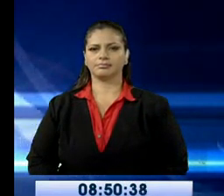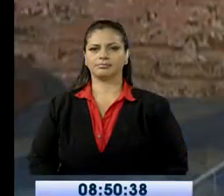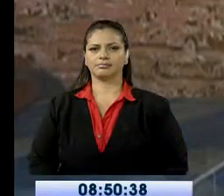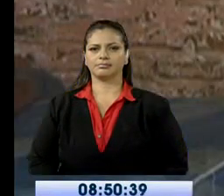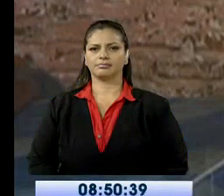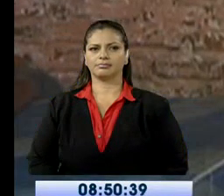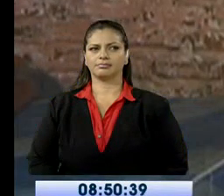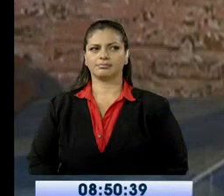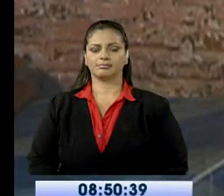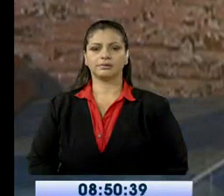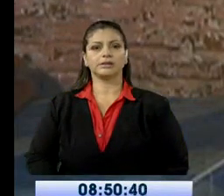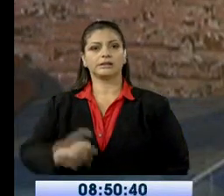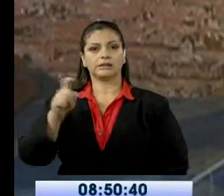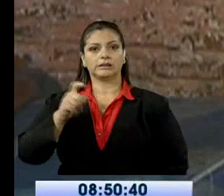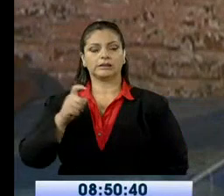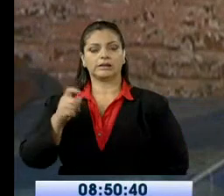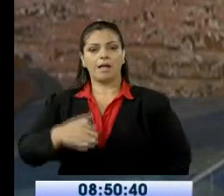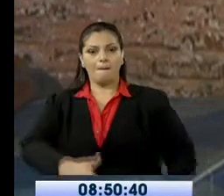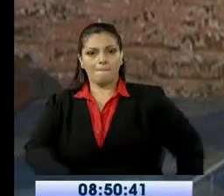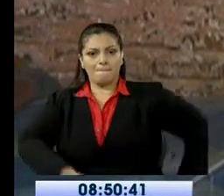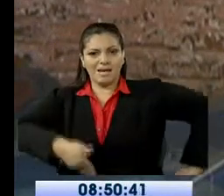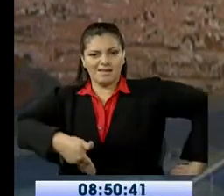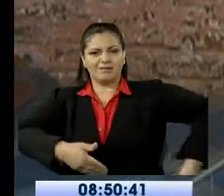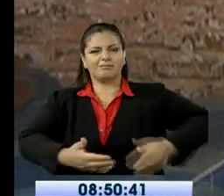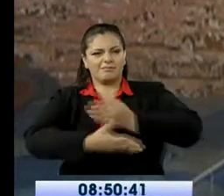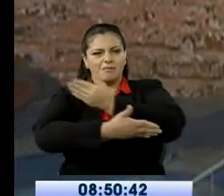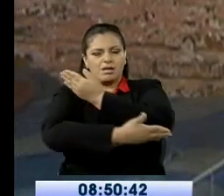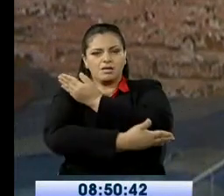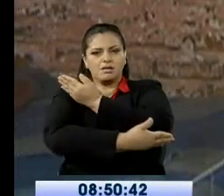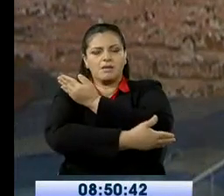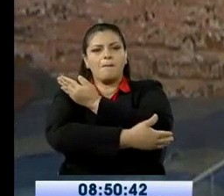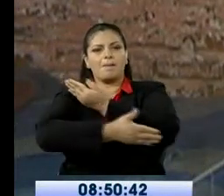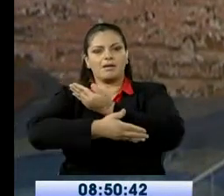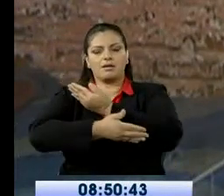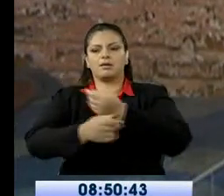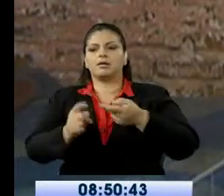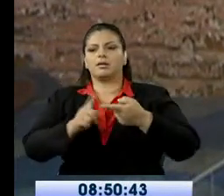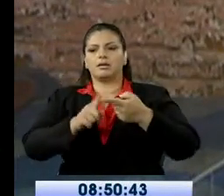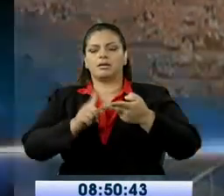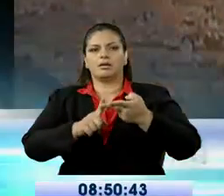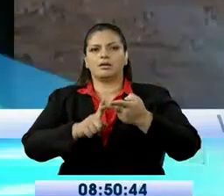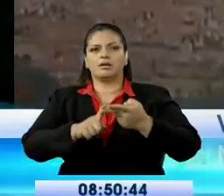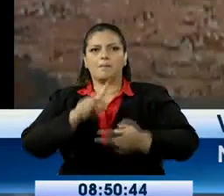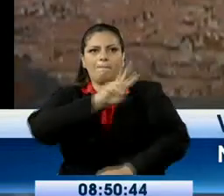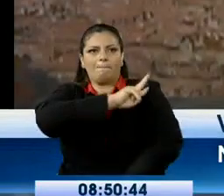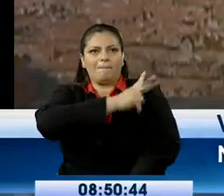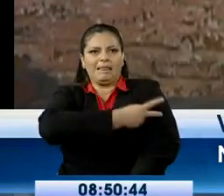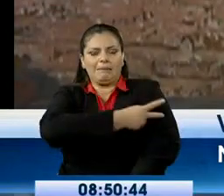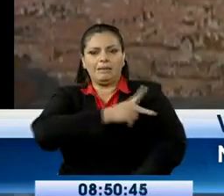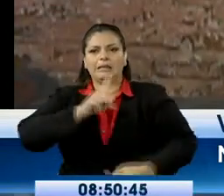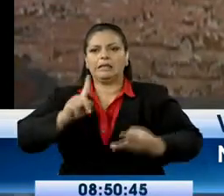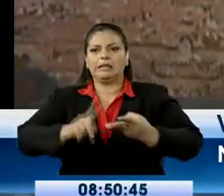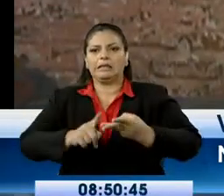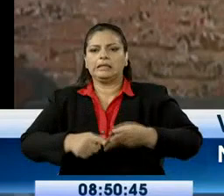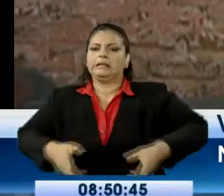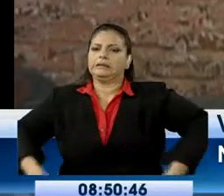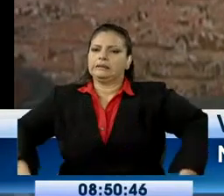098-111-3345. Pañales, vitaminas y una silla de rueda que se la pide a grito